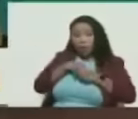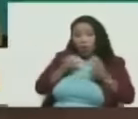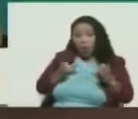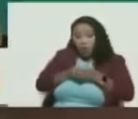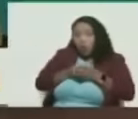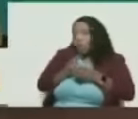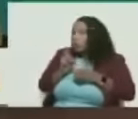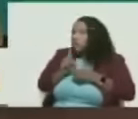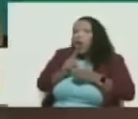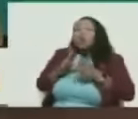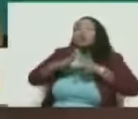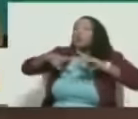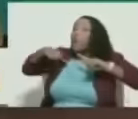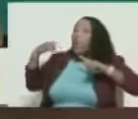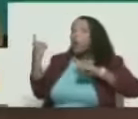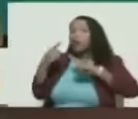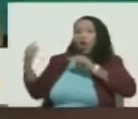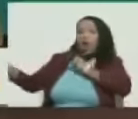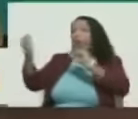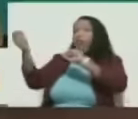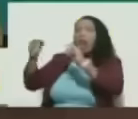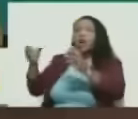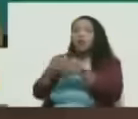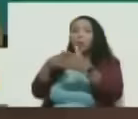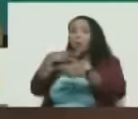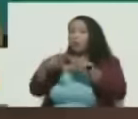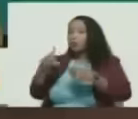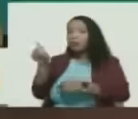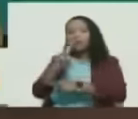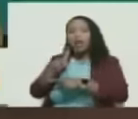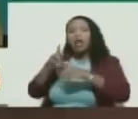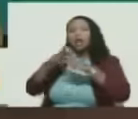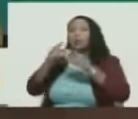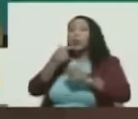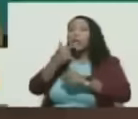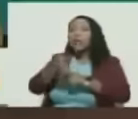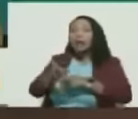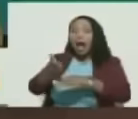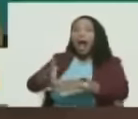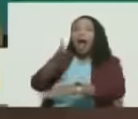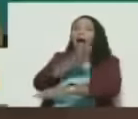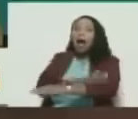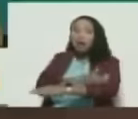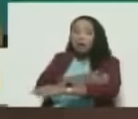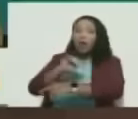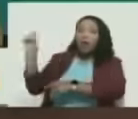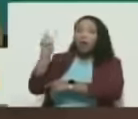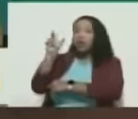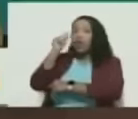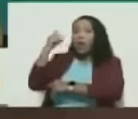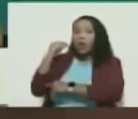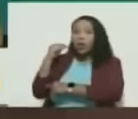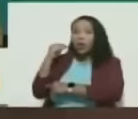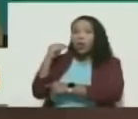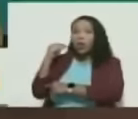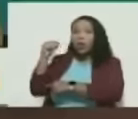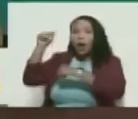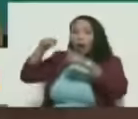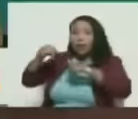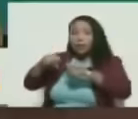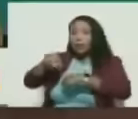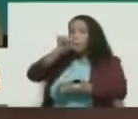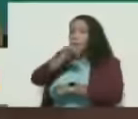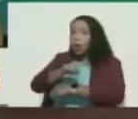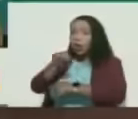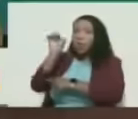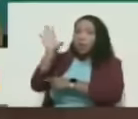batalla entre partidos políticos, es una batalla, como lo decíamos antes, entre los venezolanos, entre los que amamos esta patria y